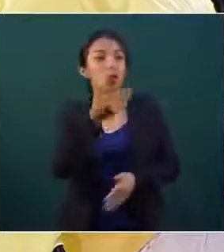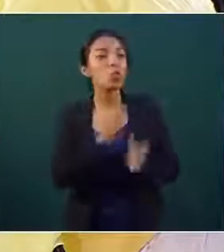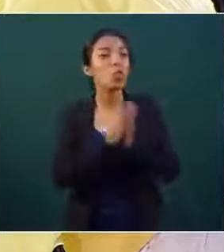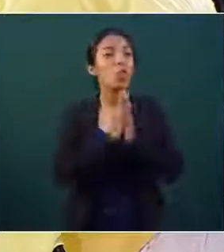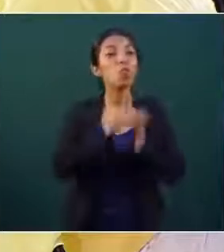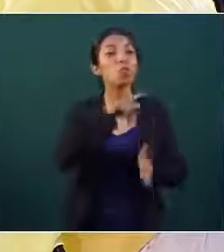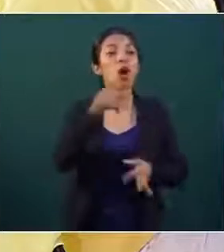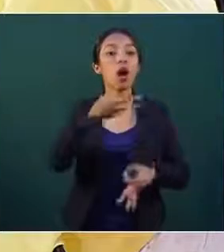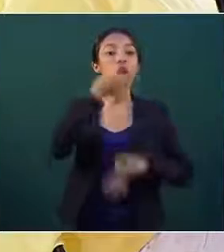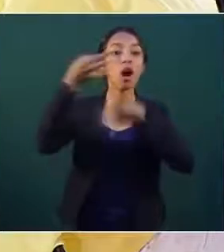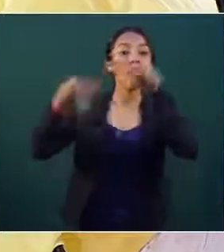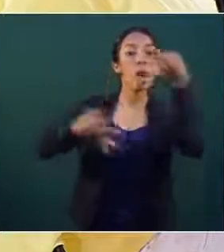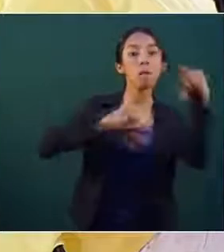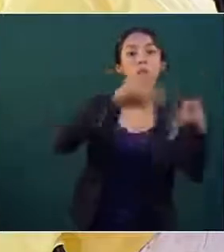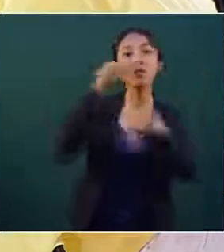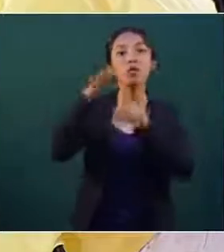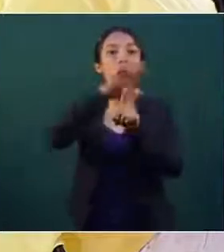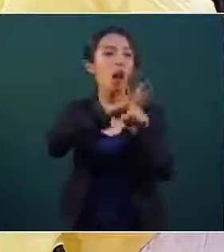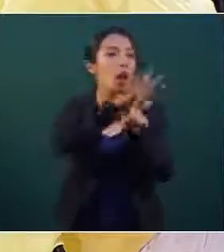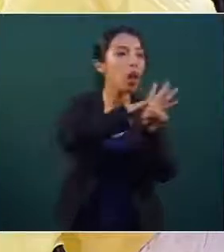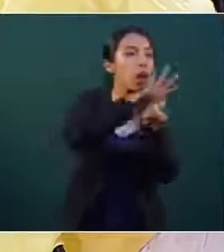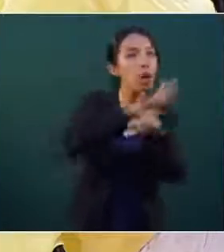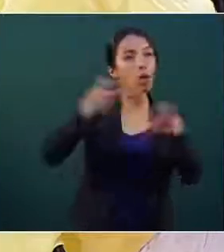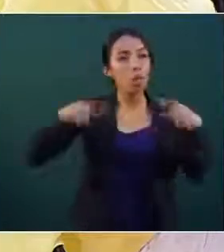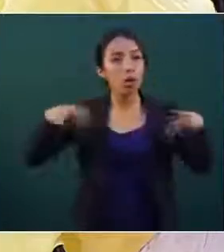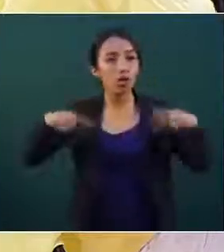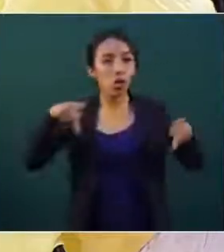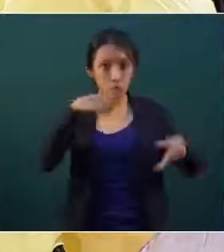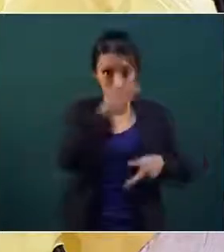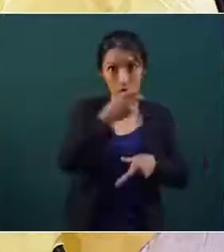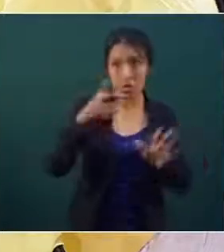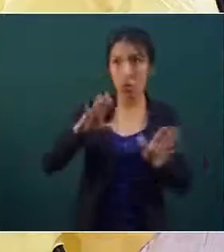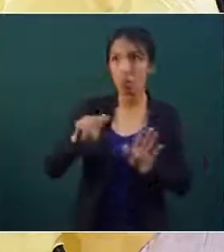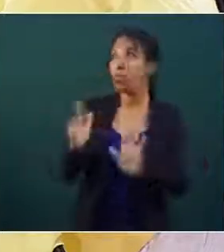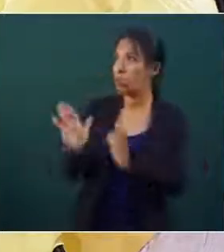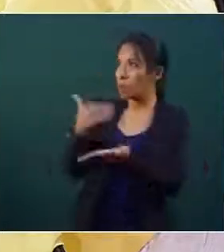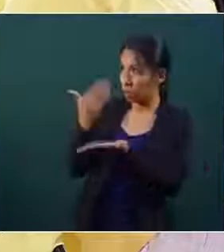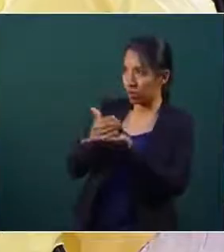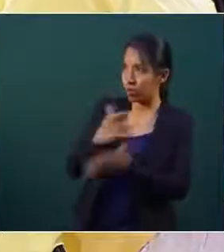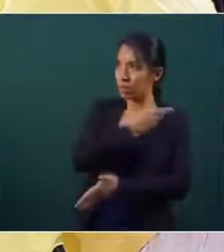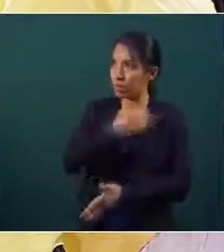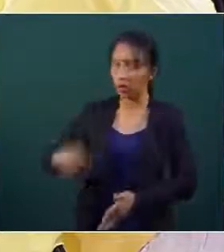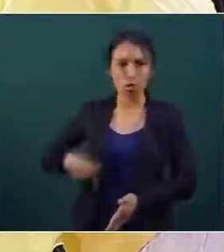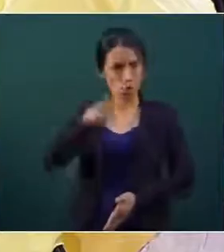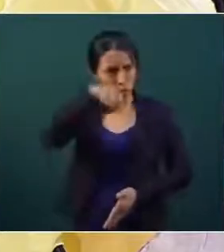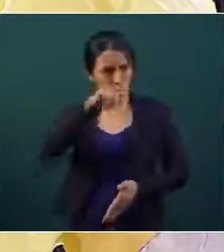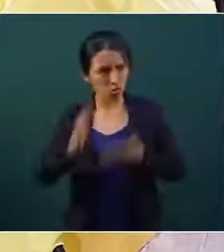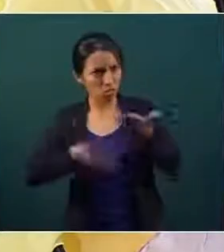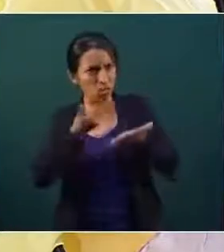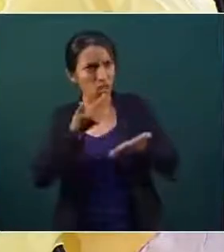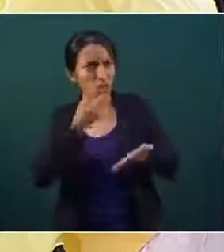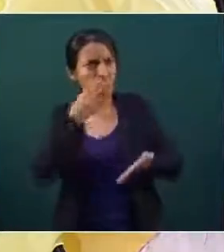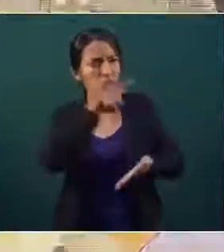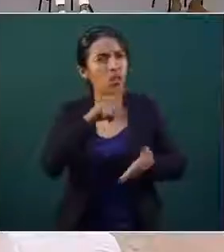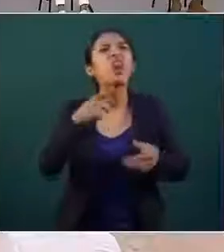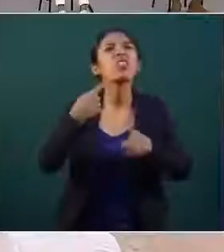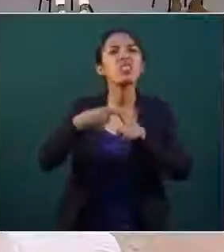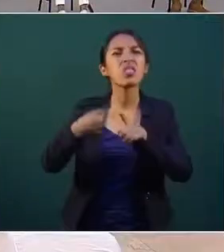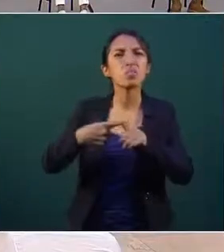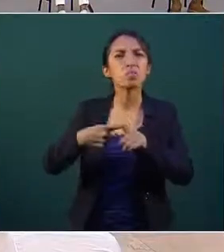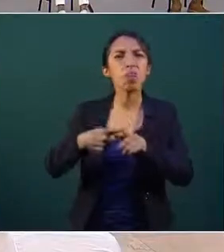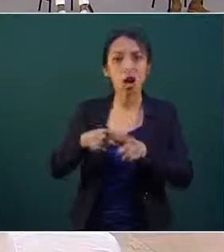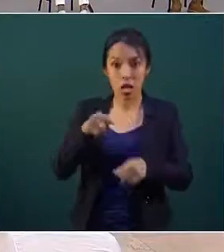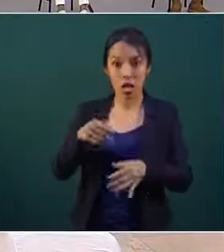actos de propaganda. Hubo ahí una medida cautelar que le pone al presidente. ¿Fueron a presentar un recurso legal? Y si el mensaje era para el gobernador de